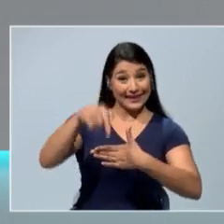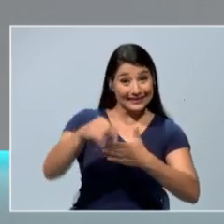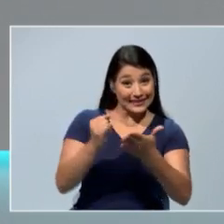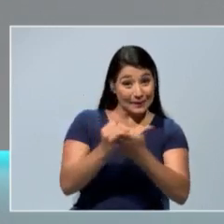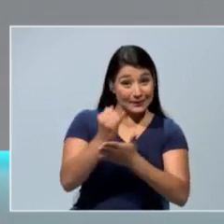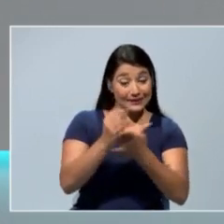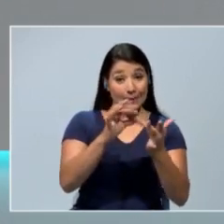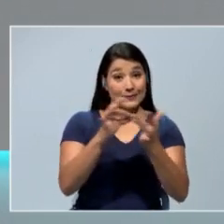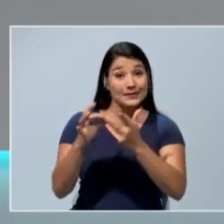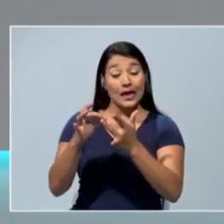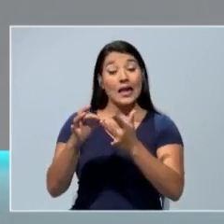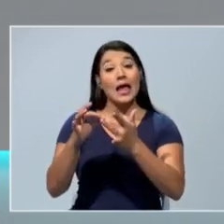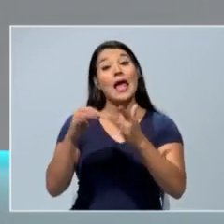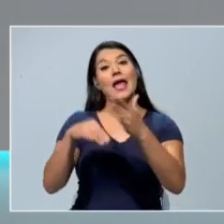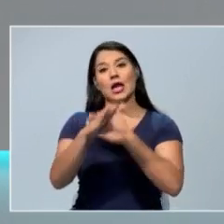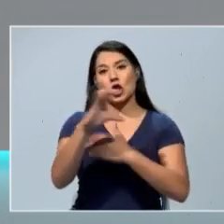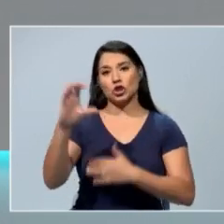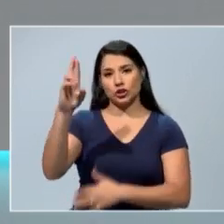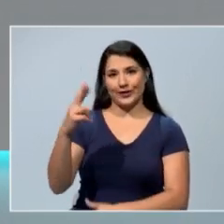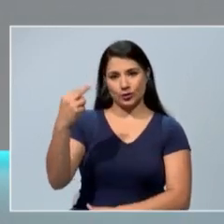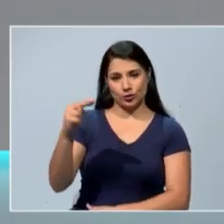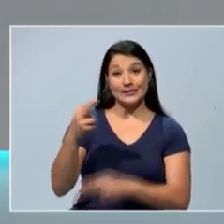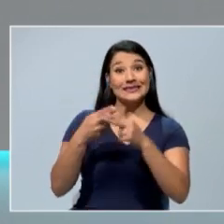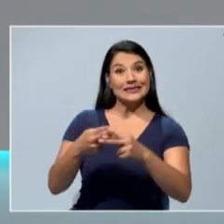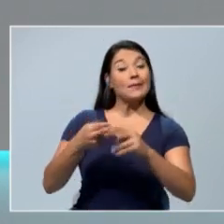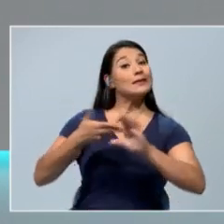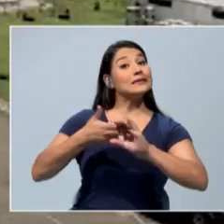Rica Noticias, Poliducto en Peligro.